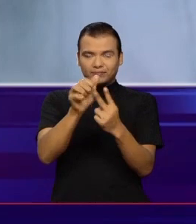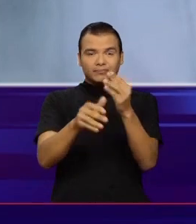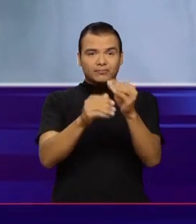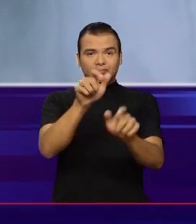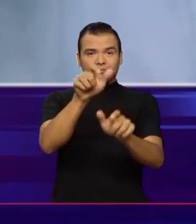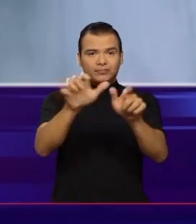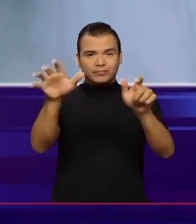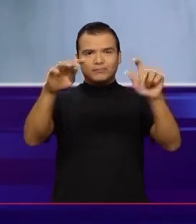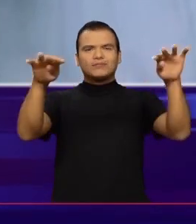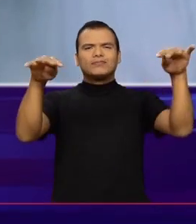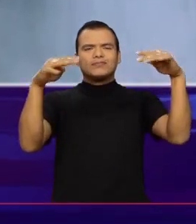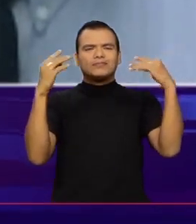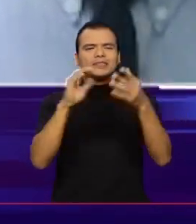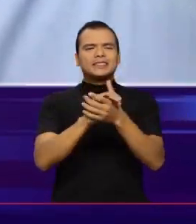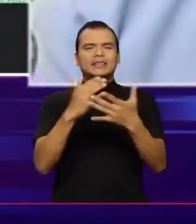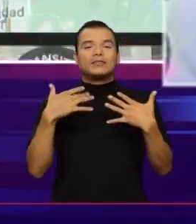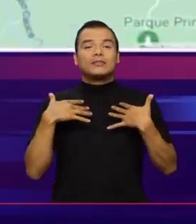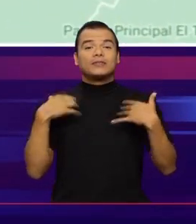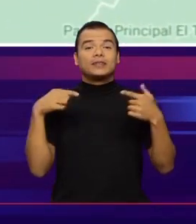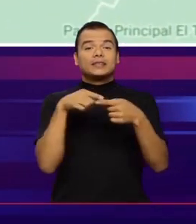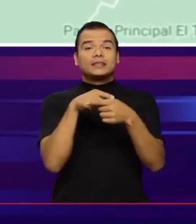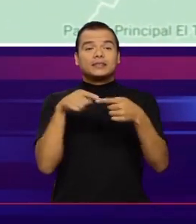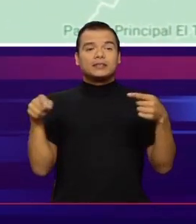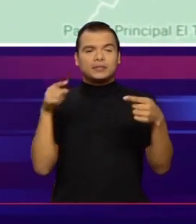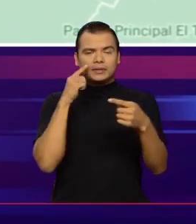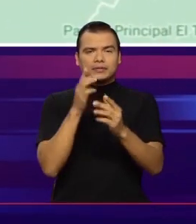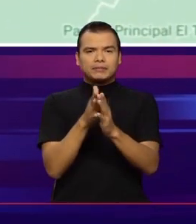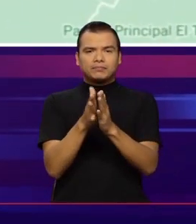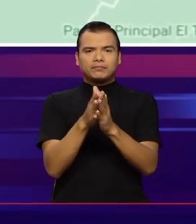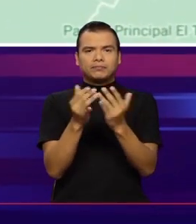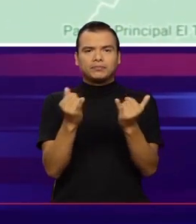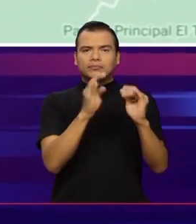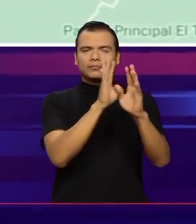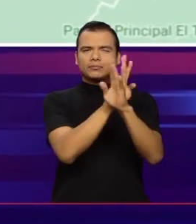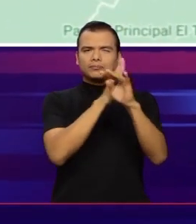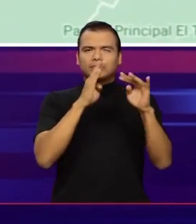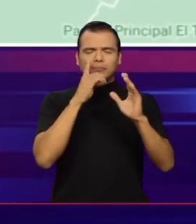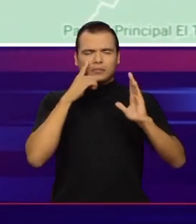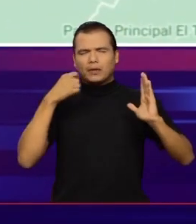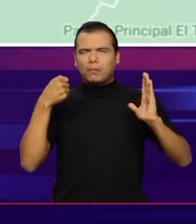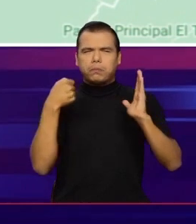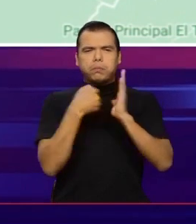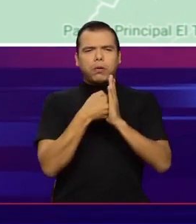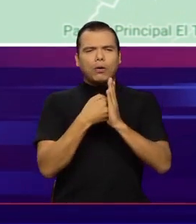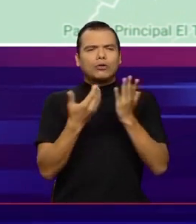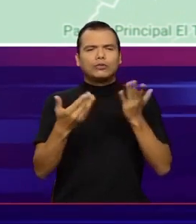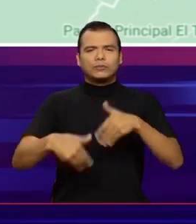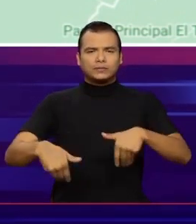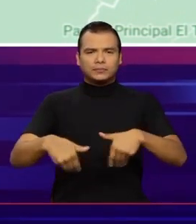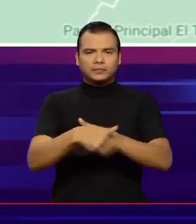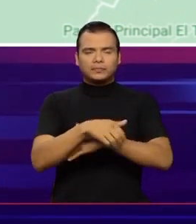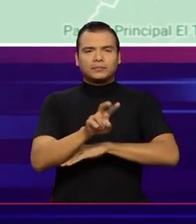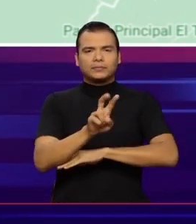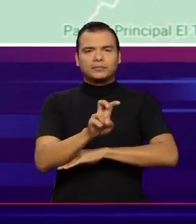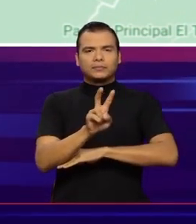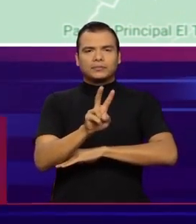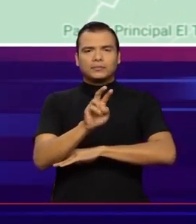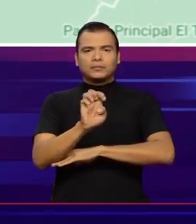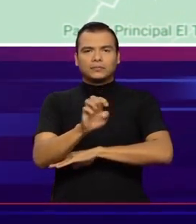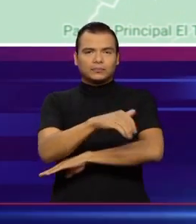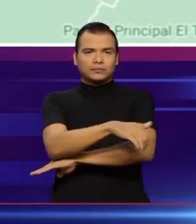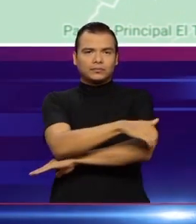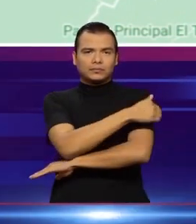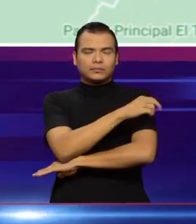todos nuestros televidentes feliz inicio de semana esta madrugada fue reportado un sinestro vial en la calle 72e con cara